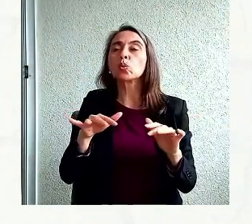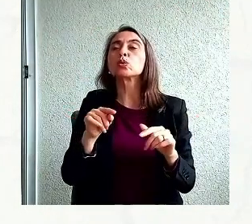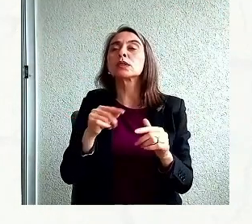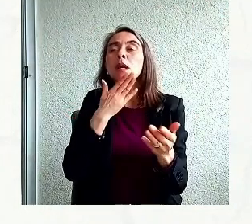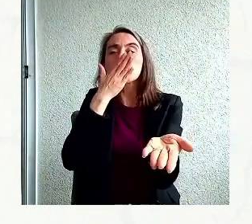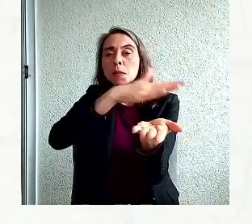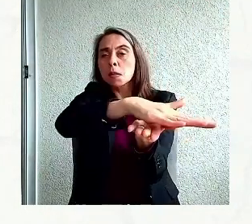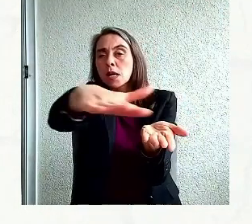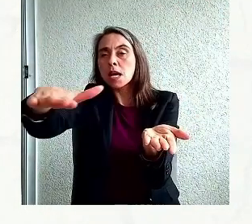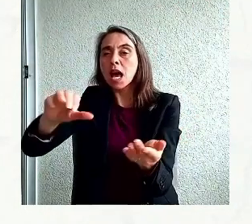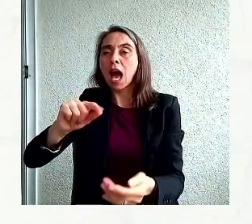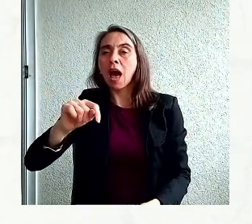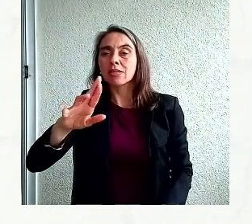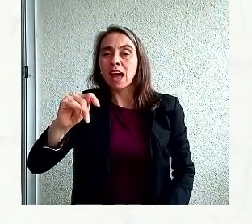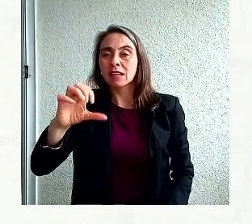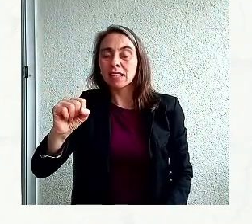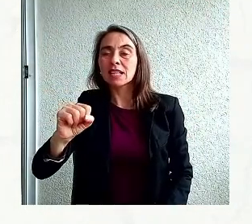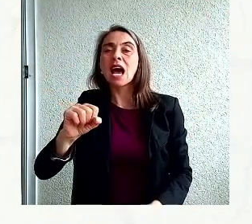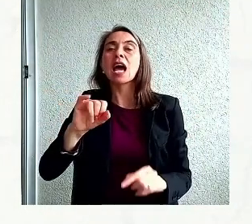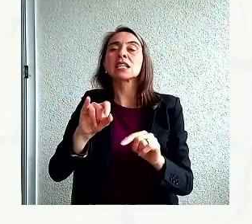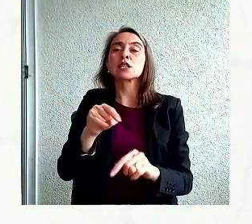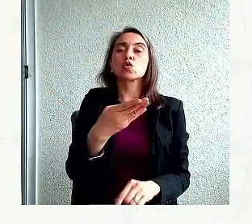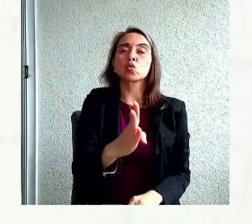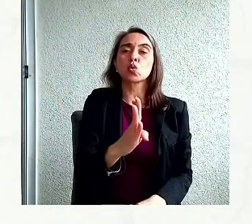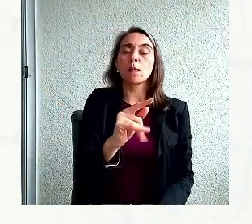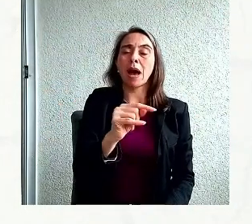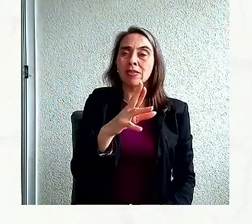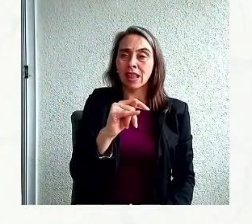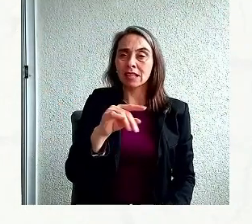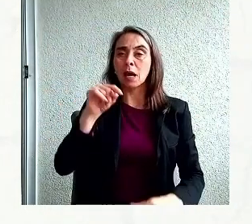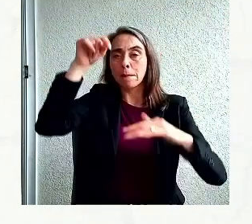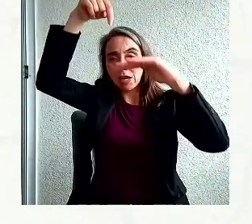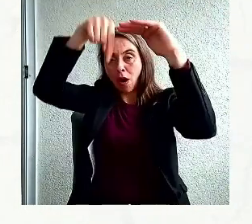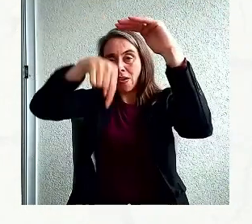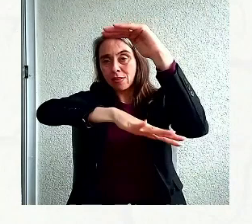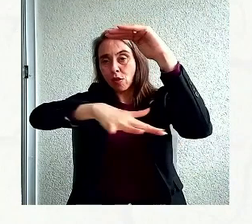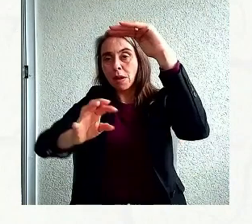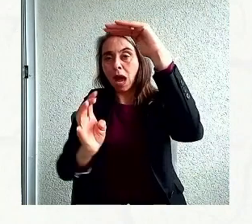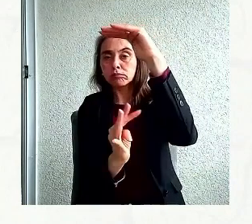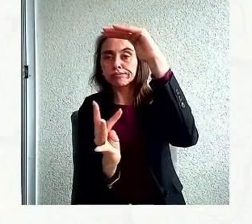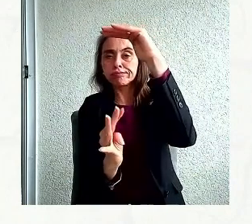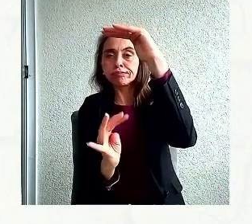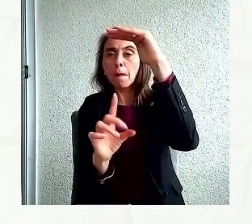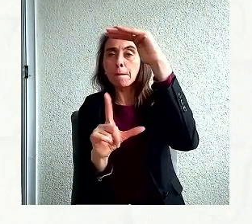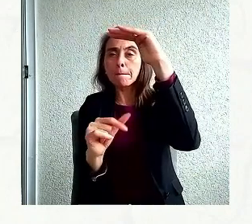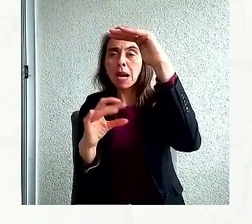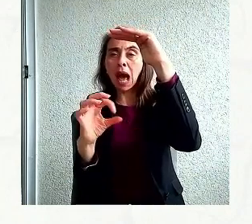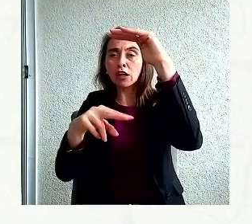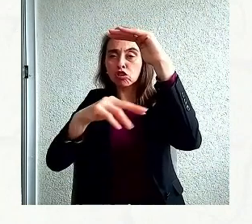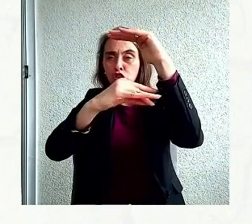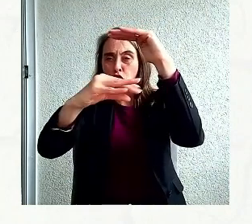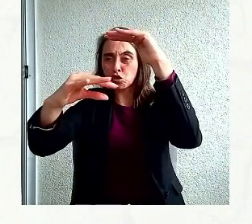bentos, decíamos que esta corriente circumpolar era una barrera muy, muy importante, casi